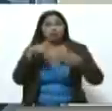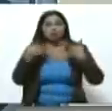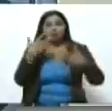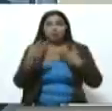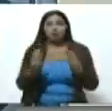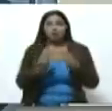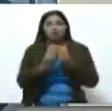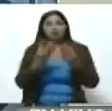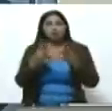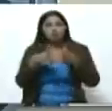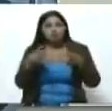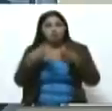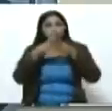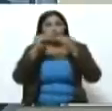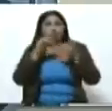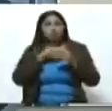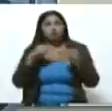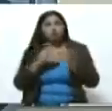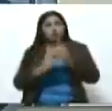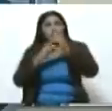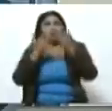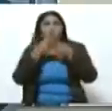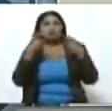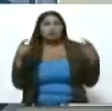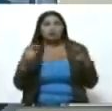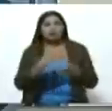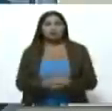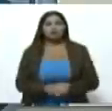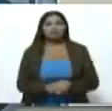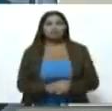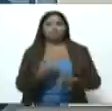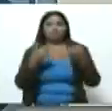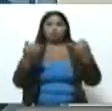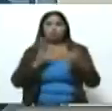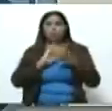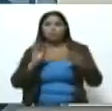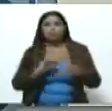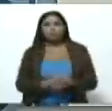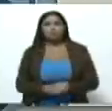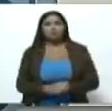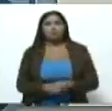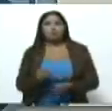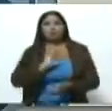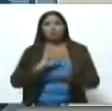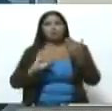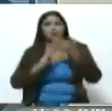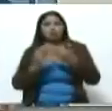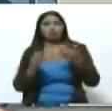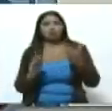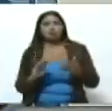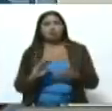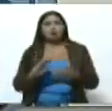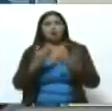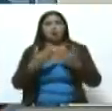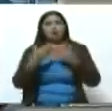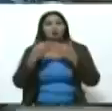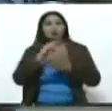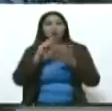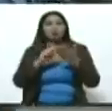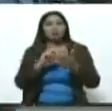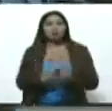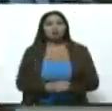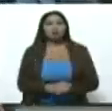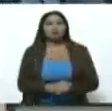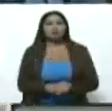junto con todos nuestros directores generales de línea, docentes de la Fundación de la Escuela Nacional de Fiscales,